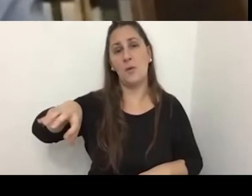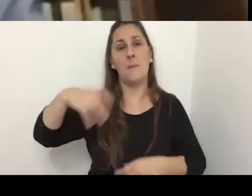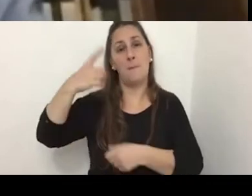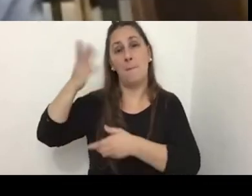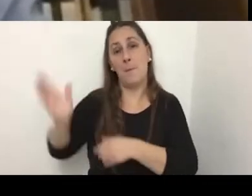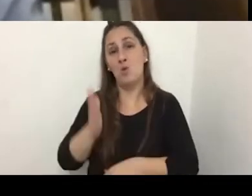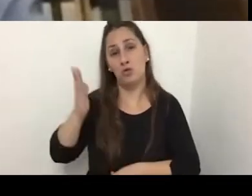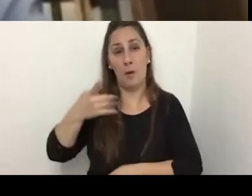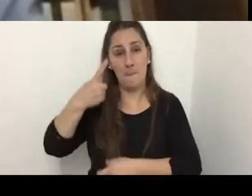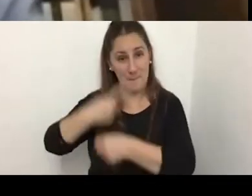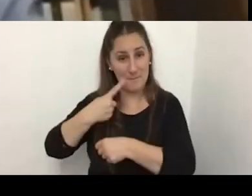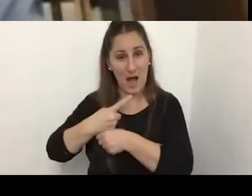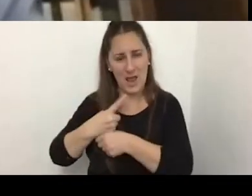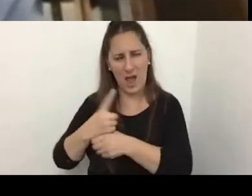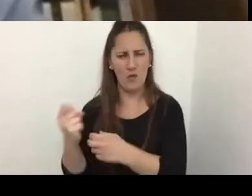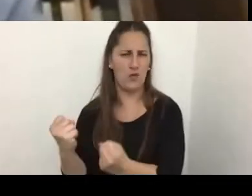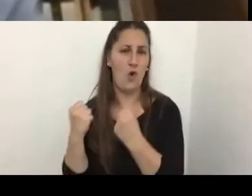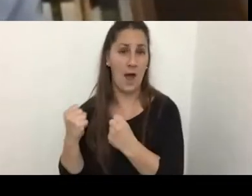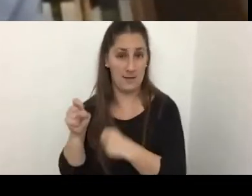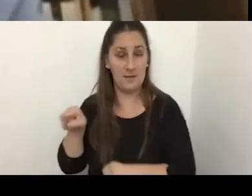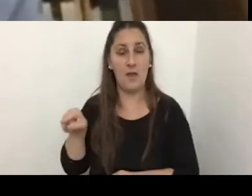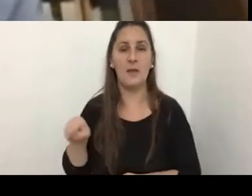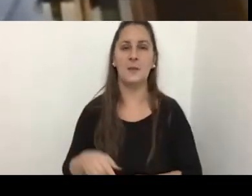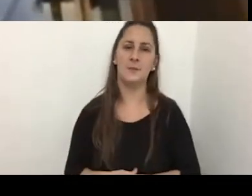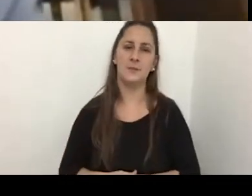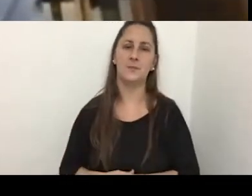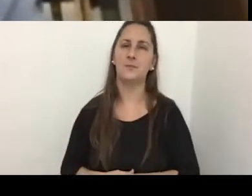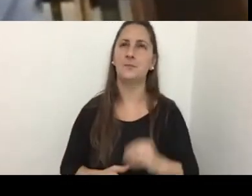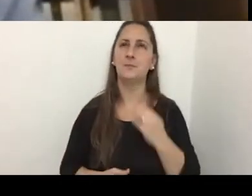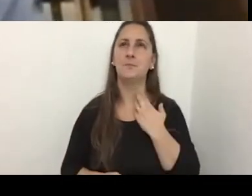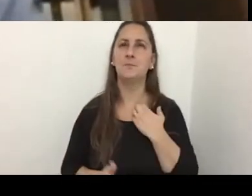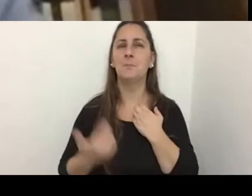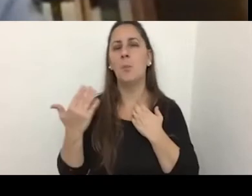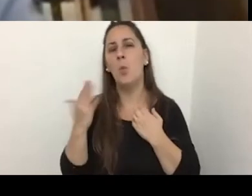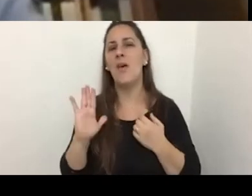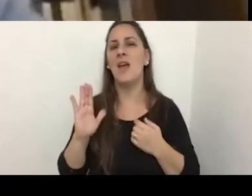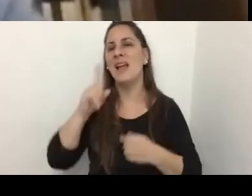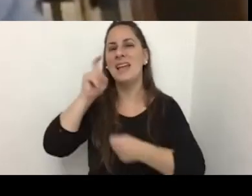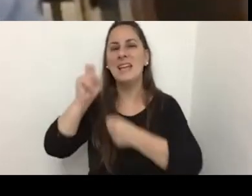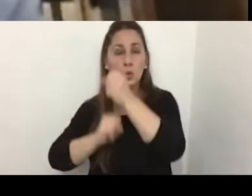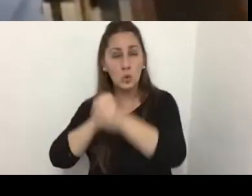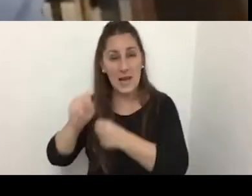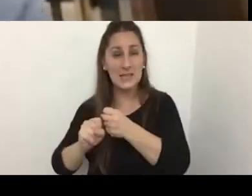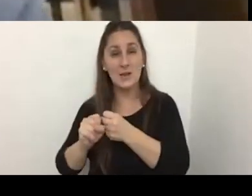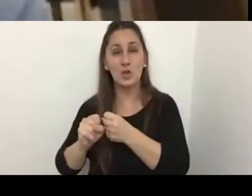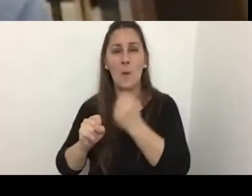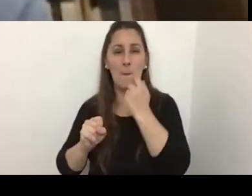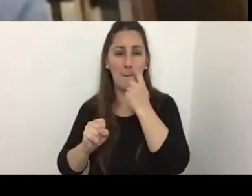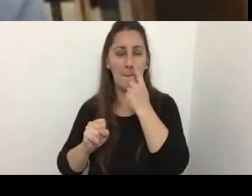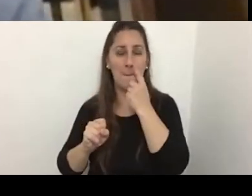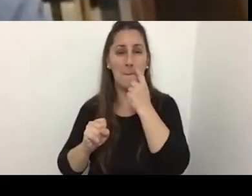la redundancia, muy fuerte, que a lo sumo admite industrialización para el